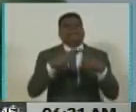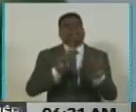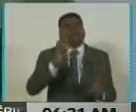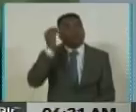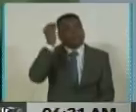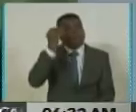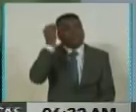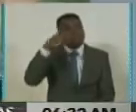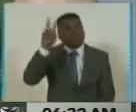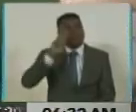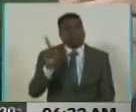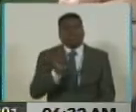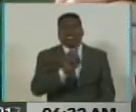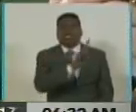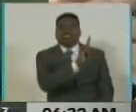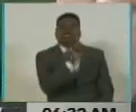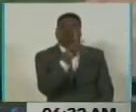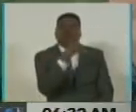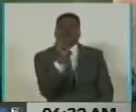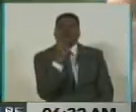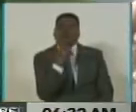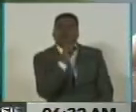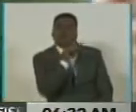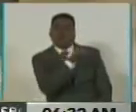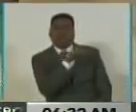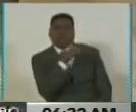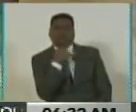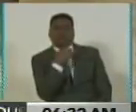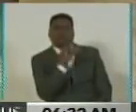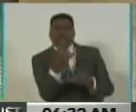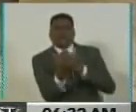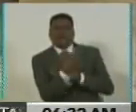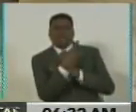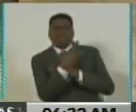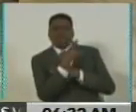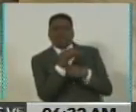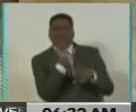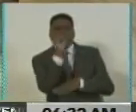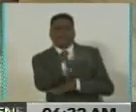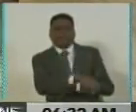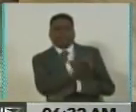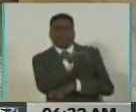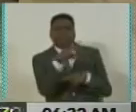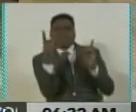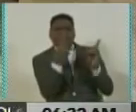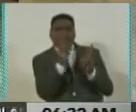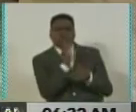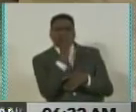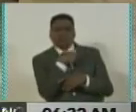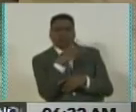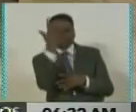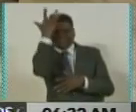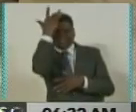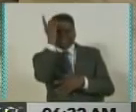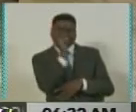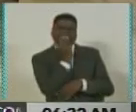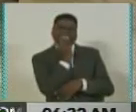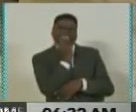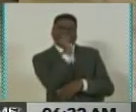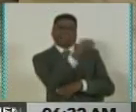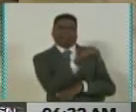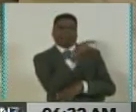el país, y no que el que tengo enfrente es mi enemigo que te voy a derrotar en la mesa de diálogo. Es una cuestión, una contradicción insólita, pero yo